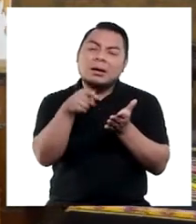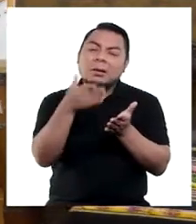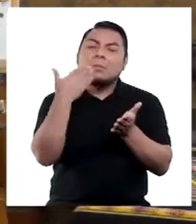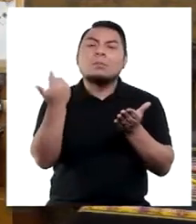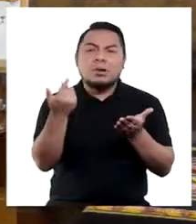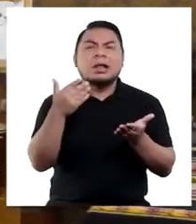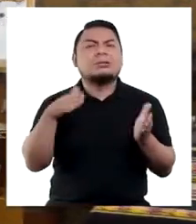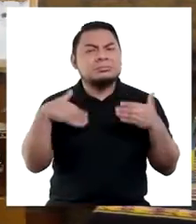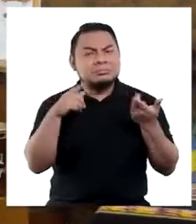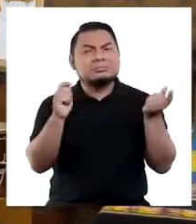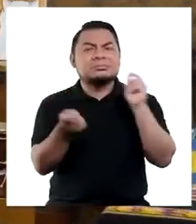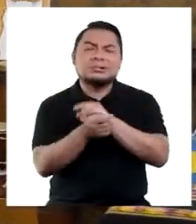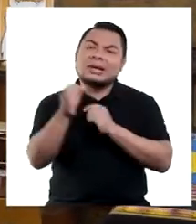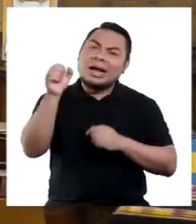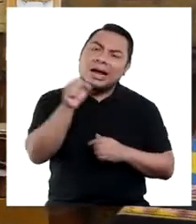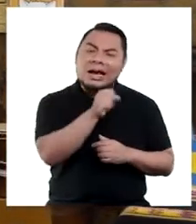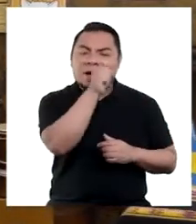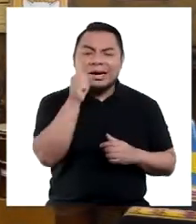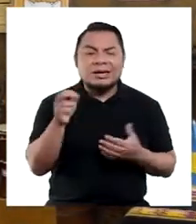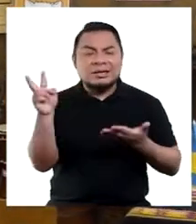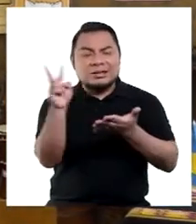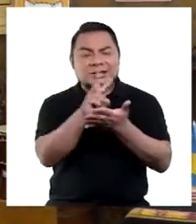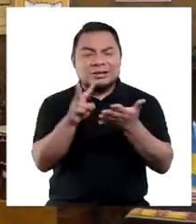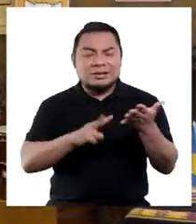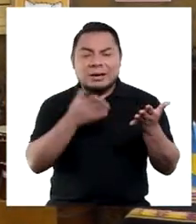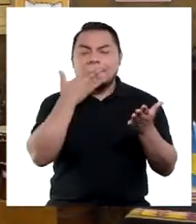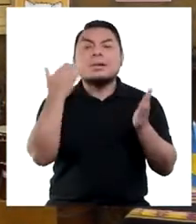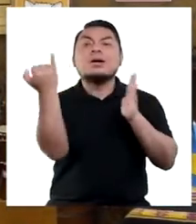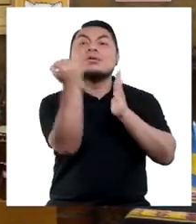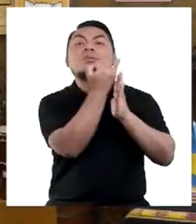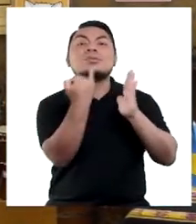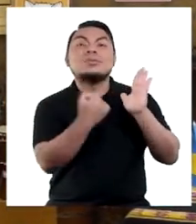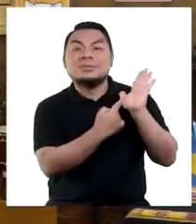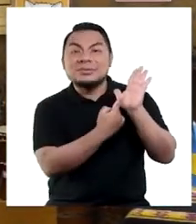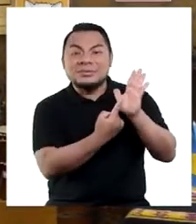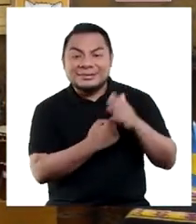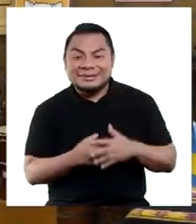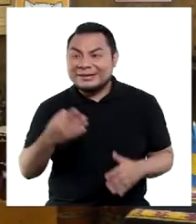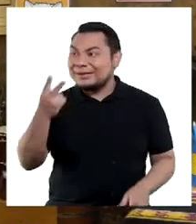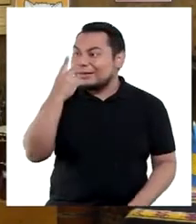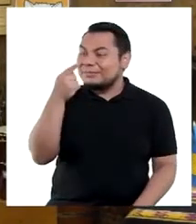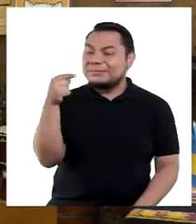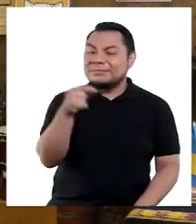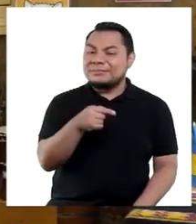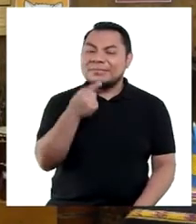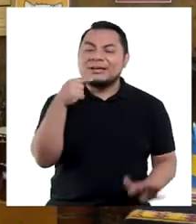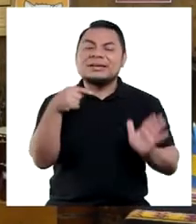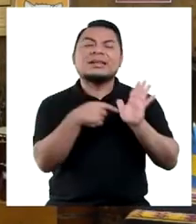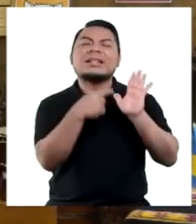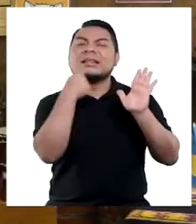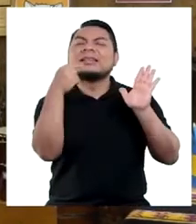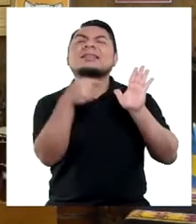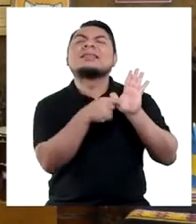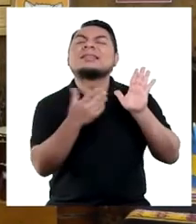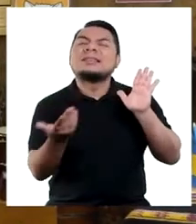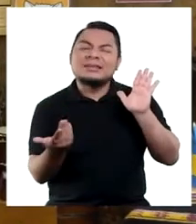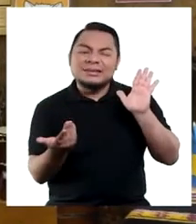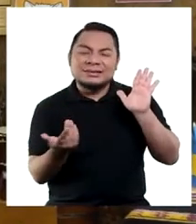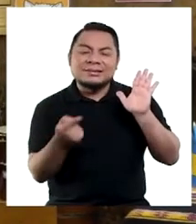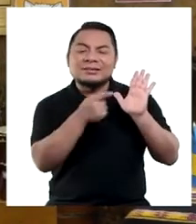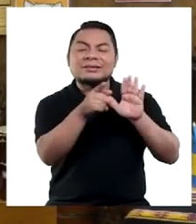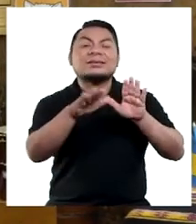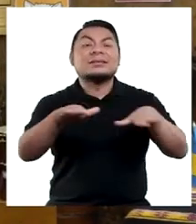letras si puedan cantar la canción leyendo estas imágenes mira que viste aquí